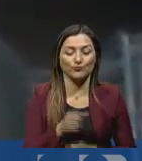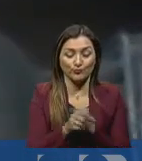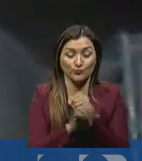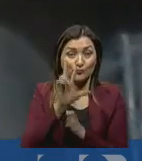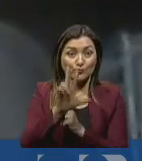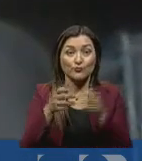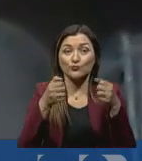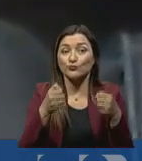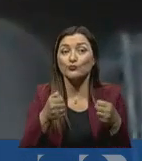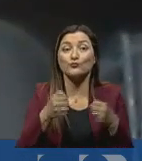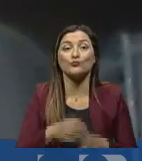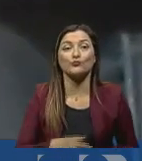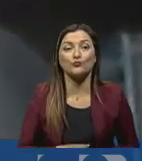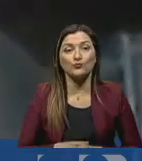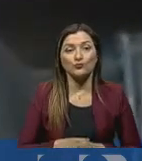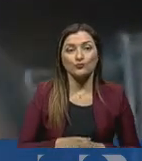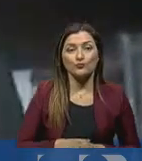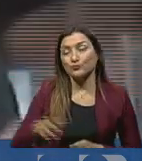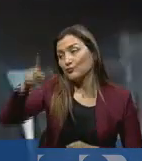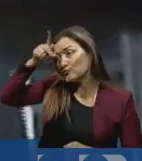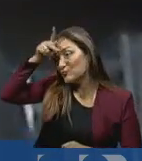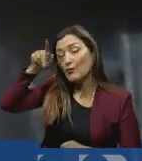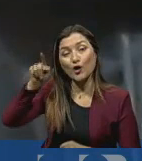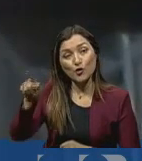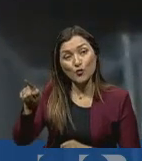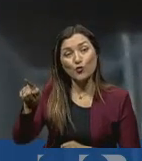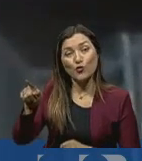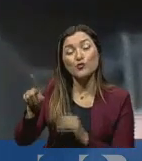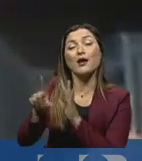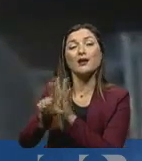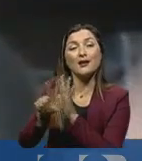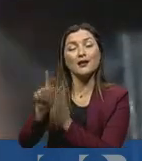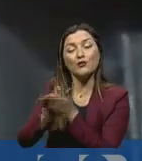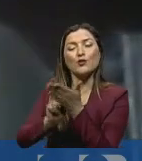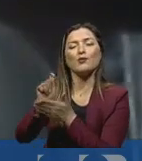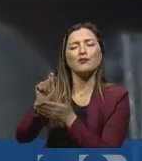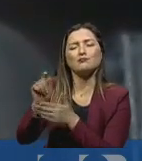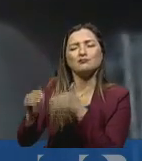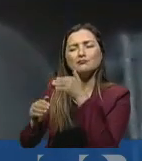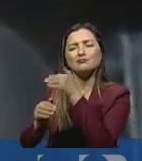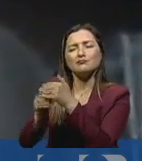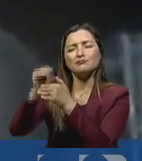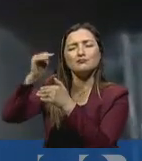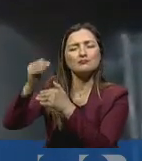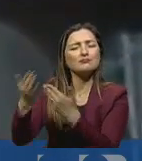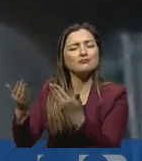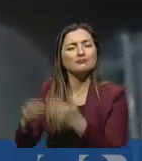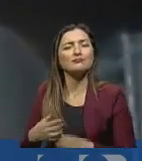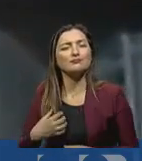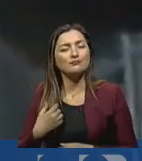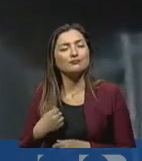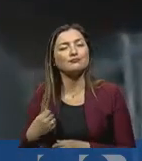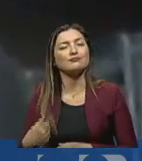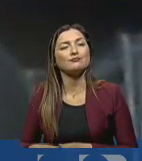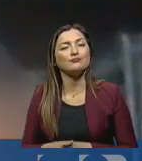tres años de privación de libertad en Perú acaban de pasar una ley que ya categoriza a este delito Ni